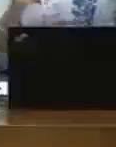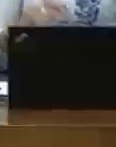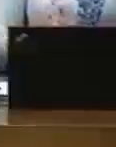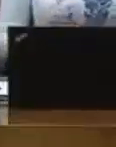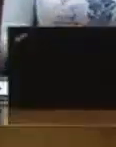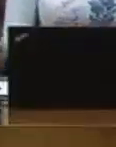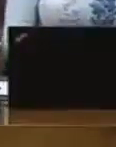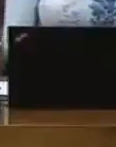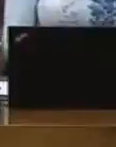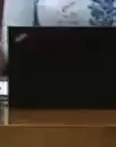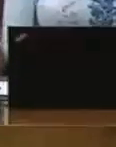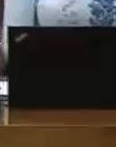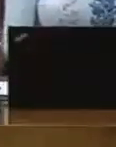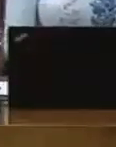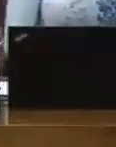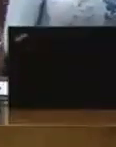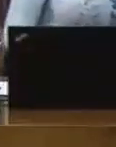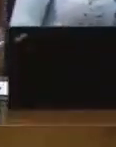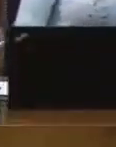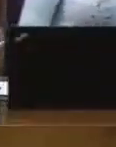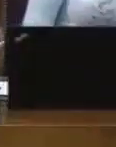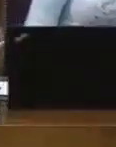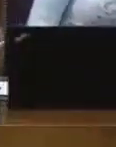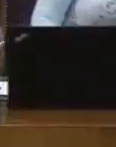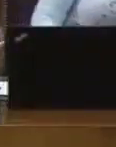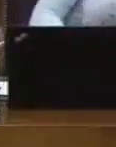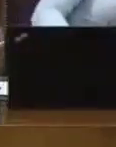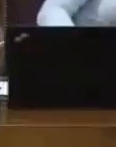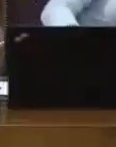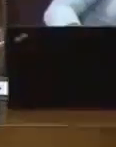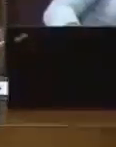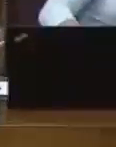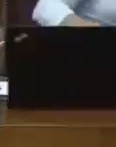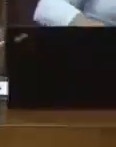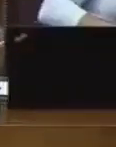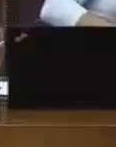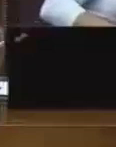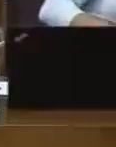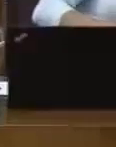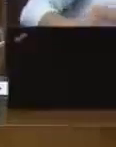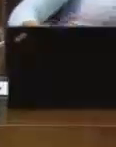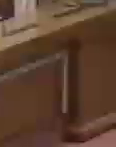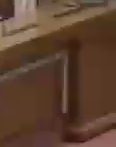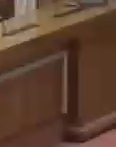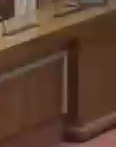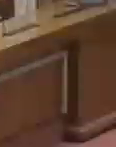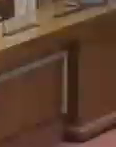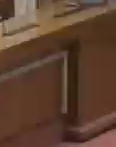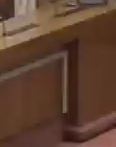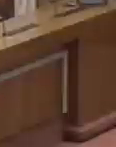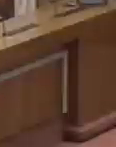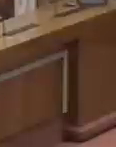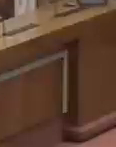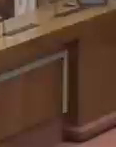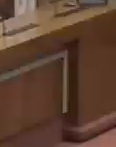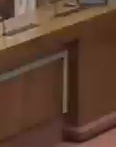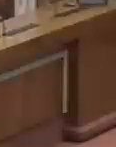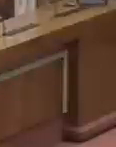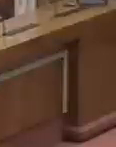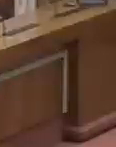A la honorable diputada señora Carmen Hertz Cádiz. Tiene la palabra diputada Hertz. Gracias, favor,